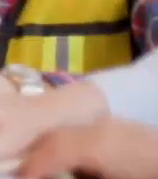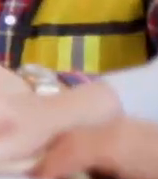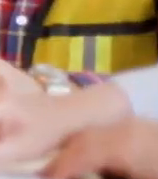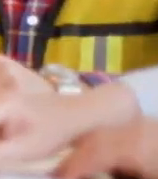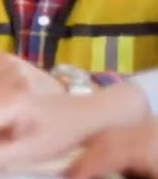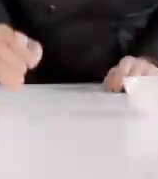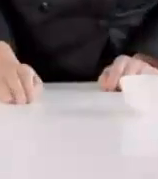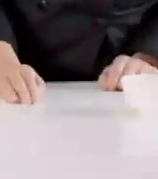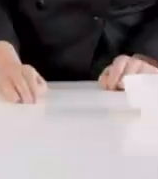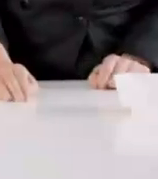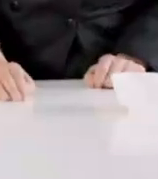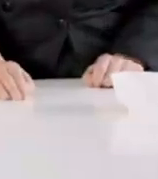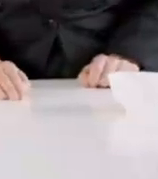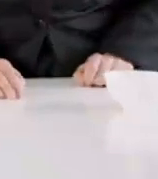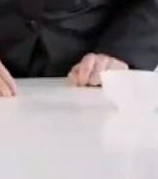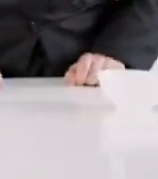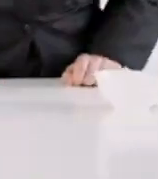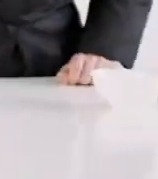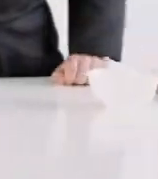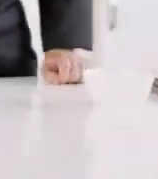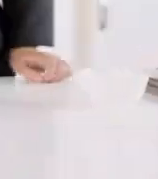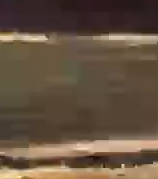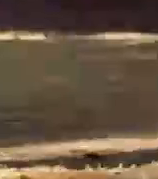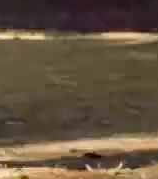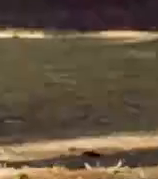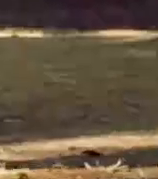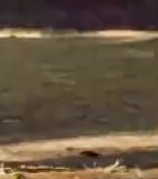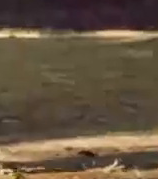donde todas y todos trabajamos por un mismo fin.